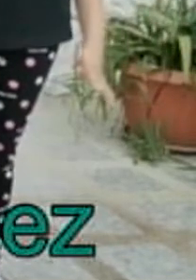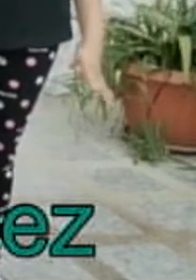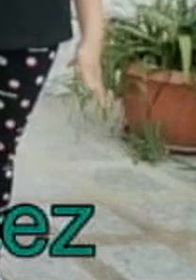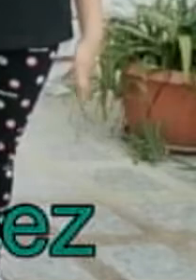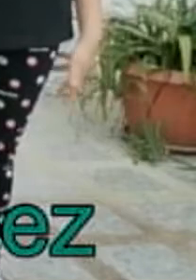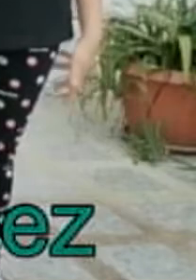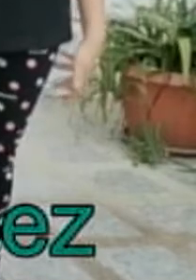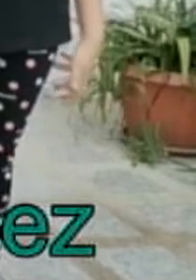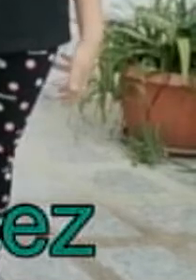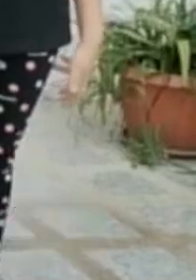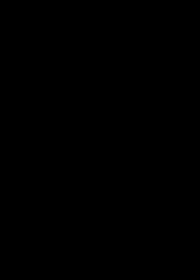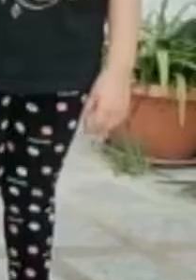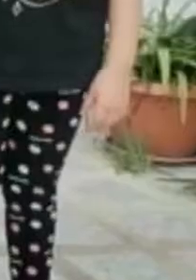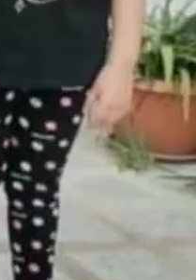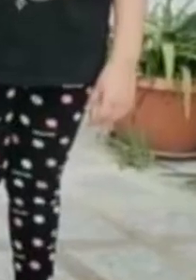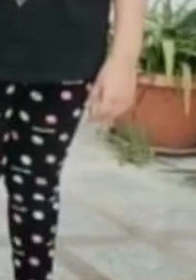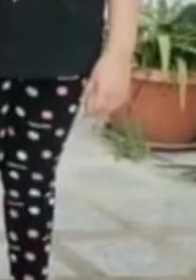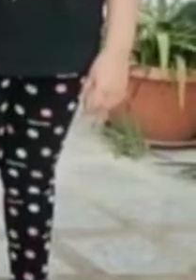ah